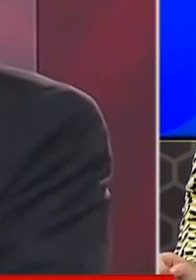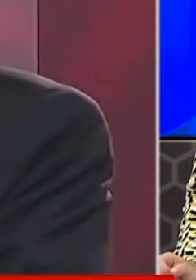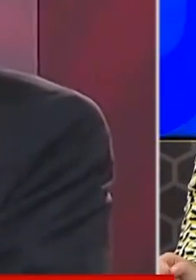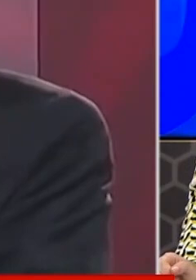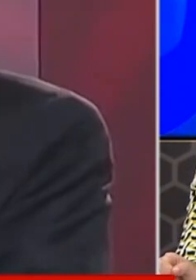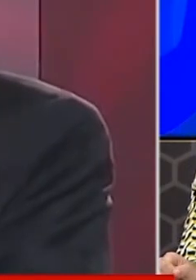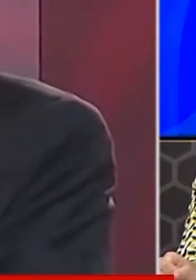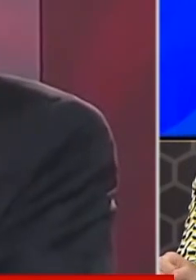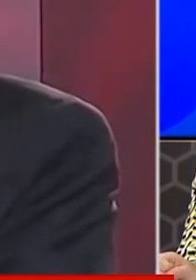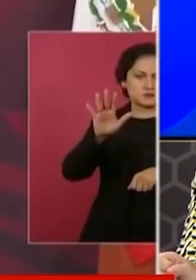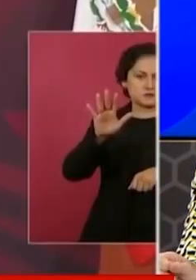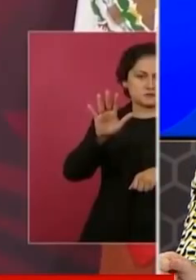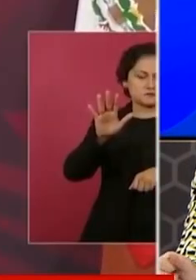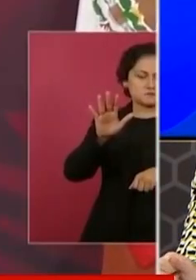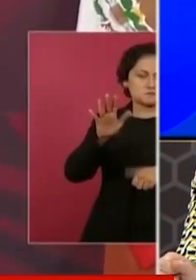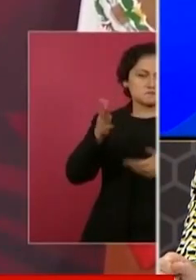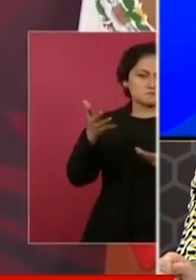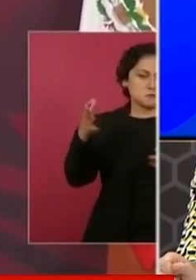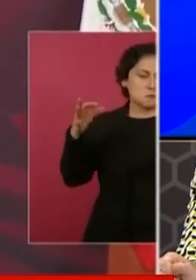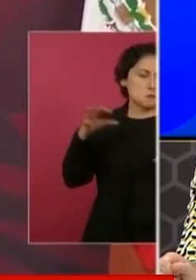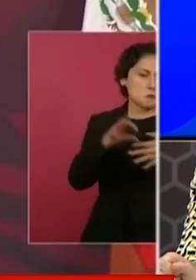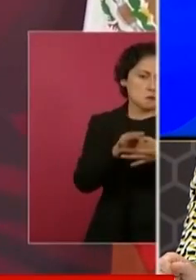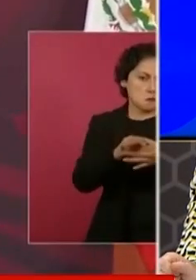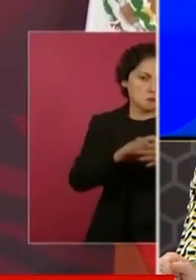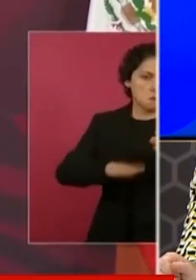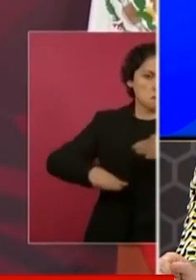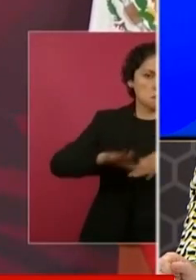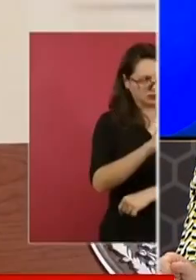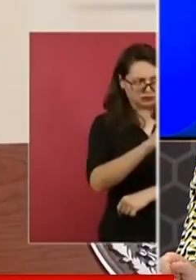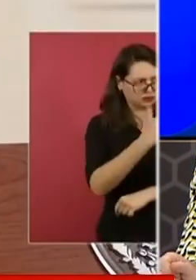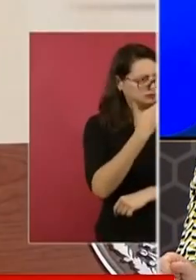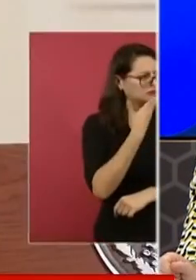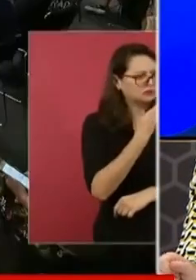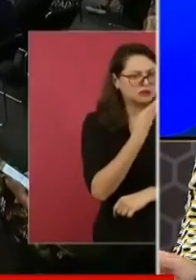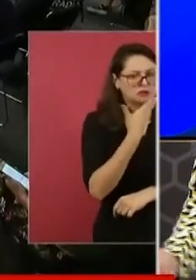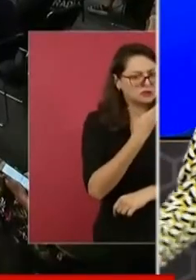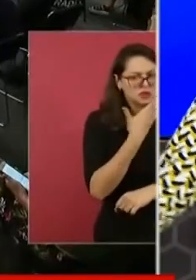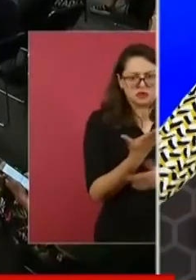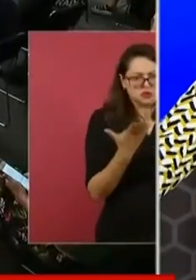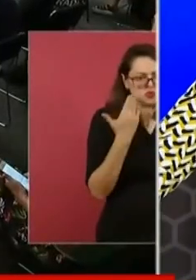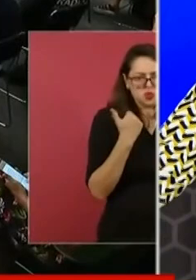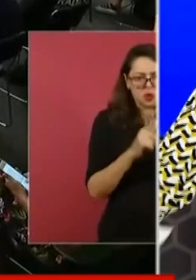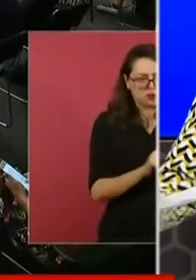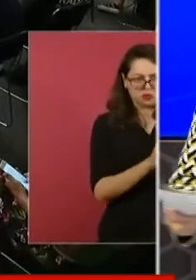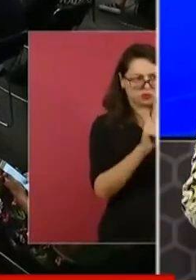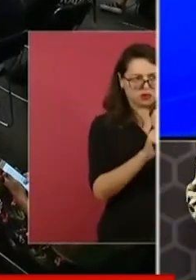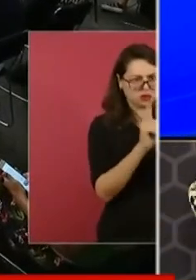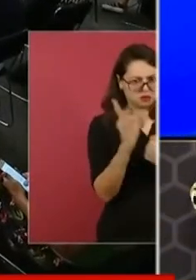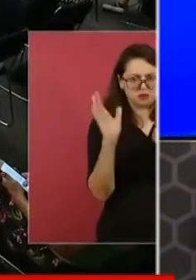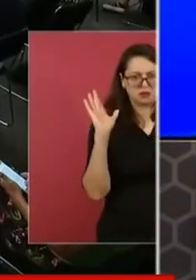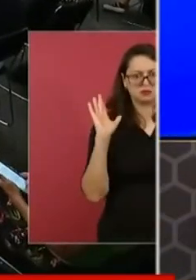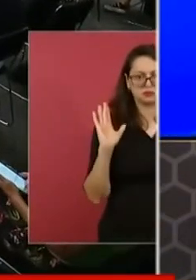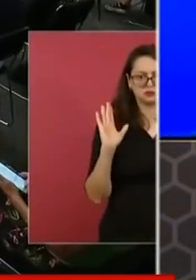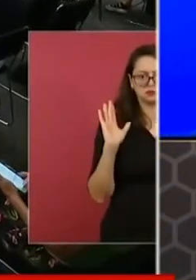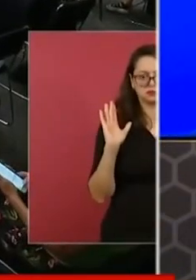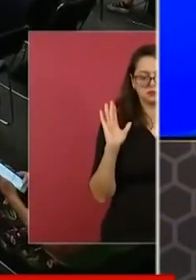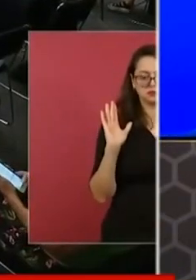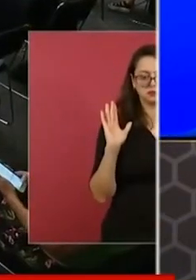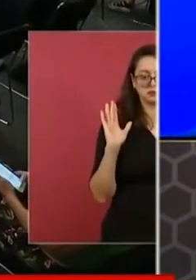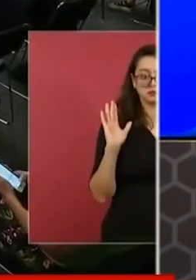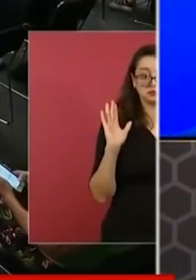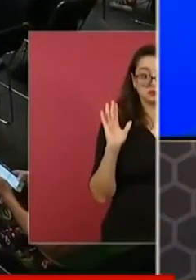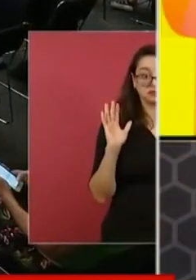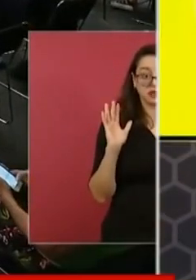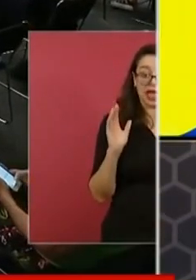de información, de tenerlo, que se desglosara por fecha, concepto y monto erogado a la familia del expresidente